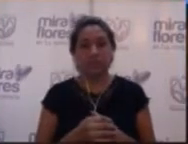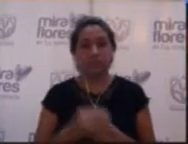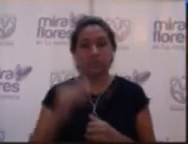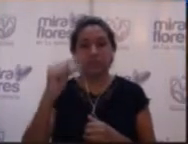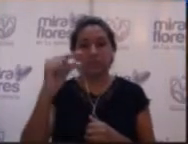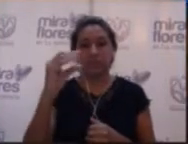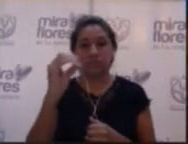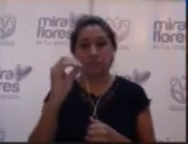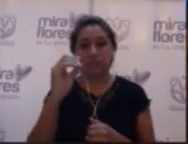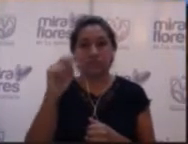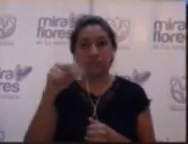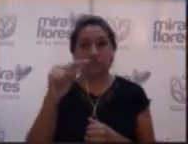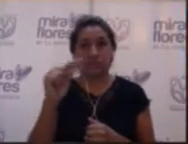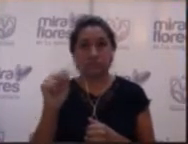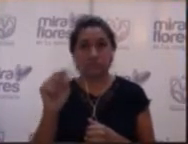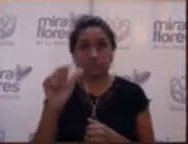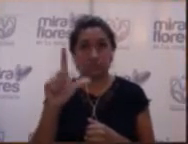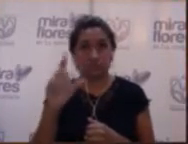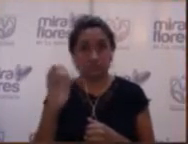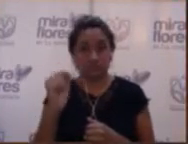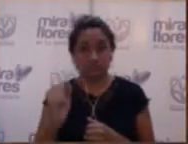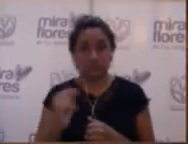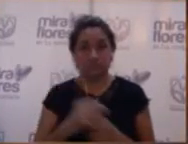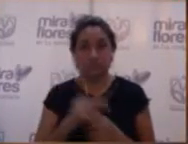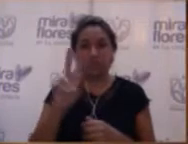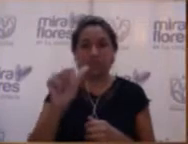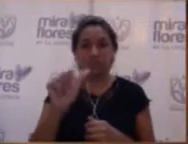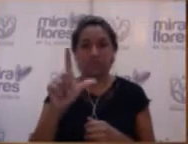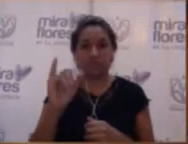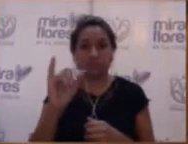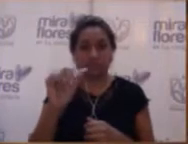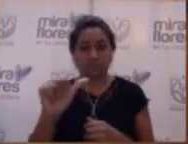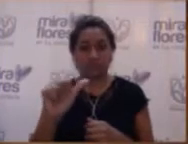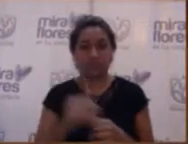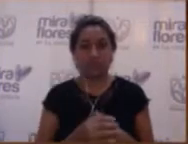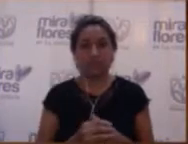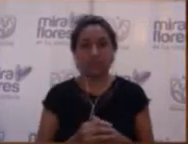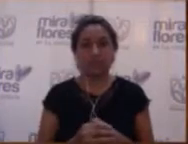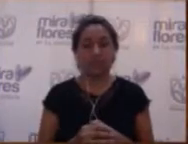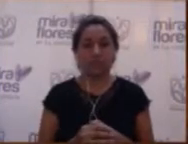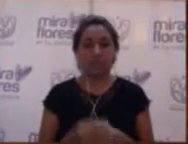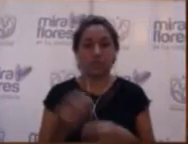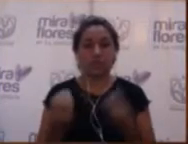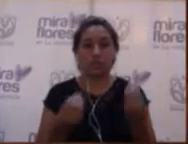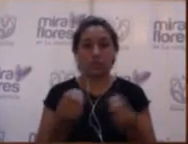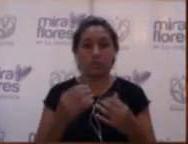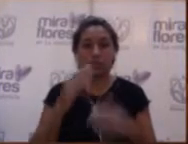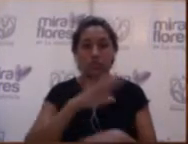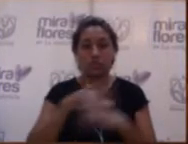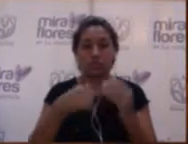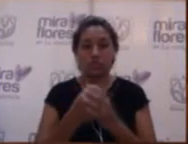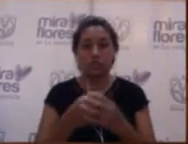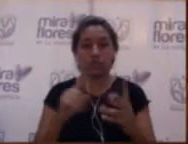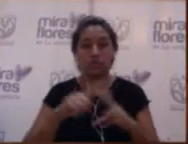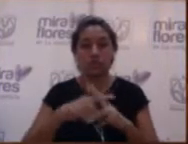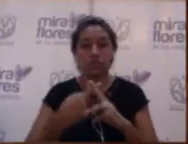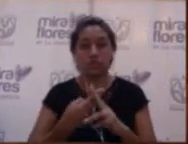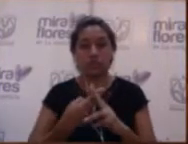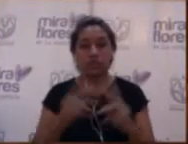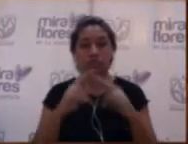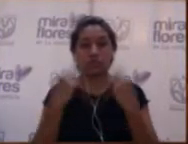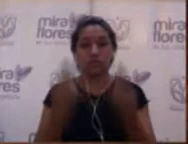Riego, señora Valia Barak Pastor. Presente. Hay quórum, señor alcalde. Con el quórum reglamentario damos por instalada la